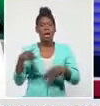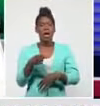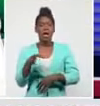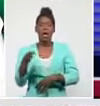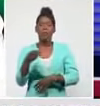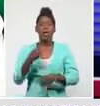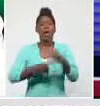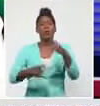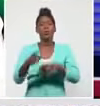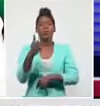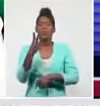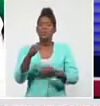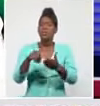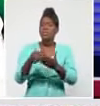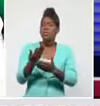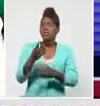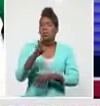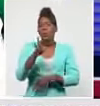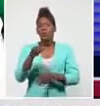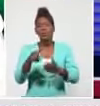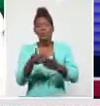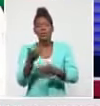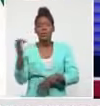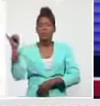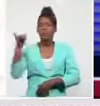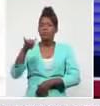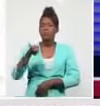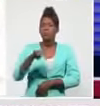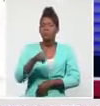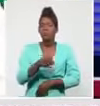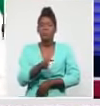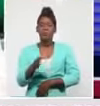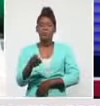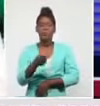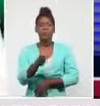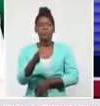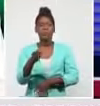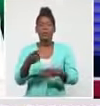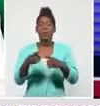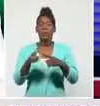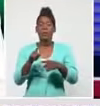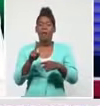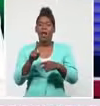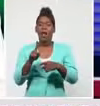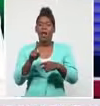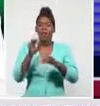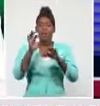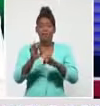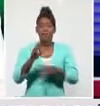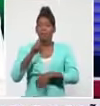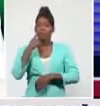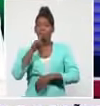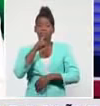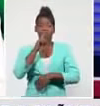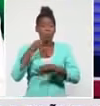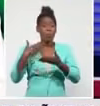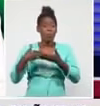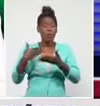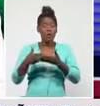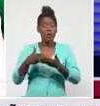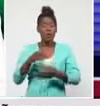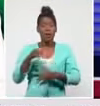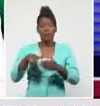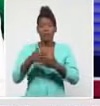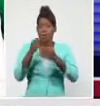por 4 días, vaya, no llegan ni a realizarse el PCR del 5.º día. Además, estamos hablando de una